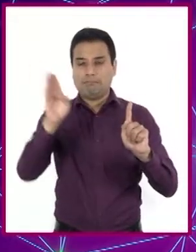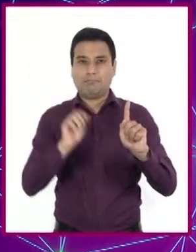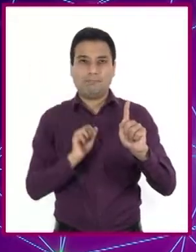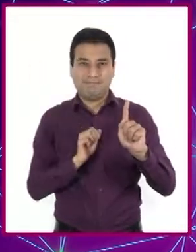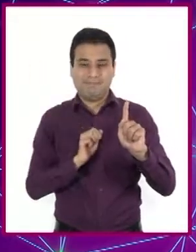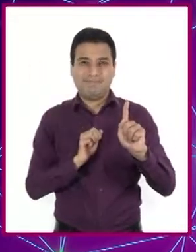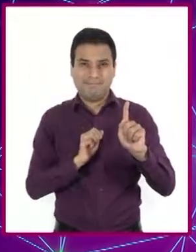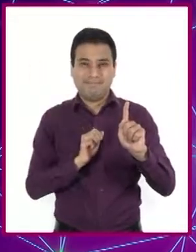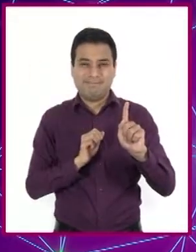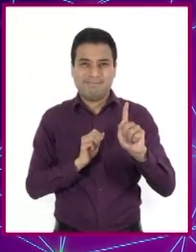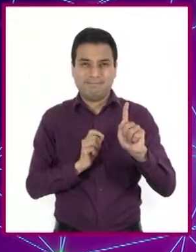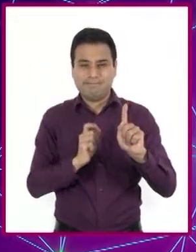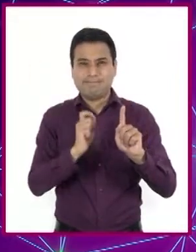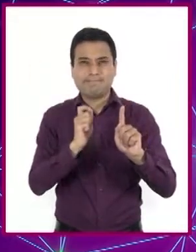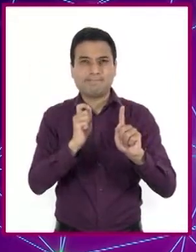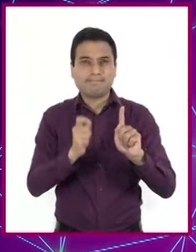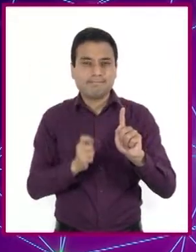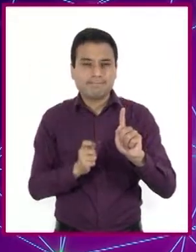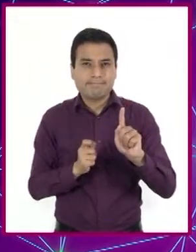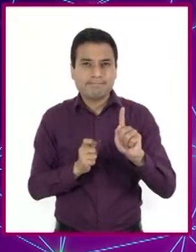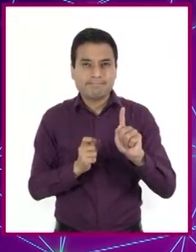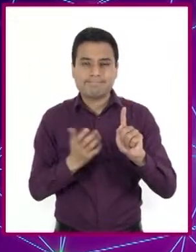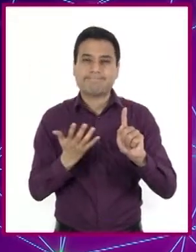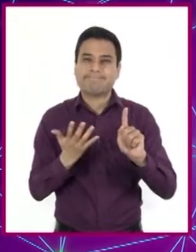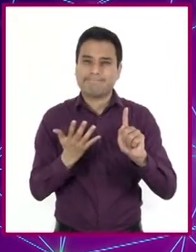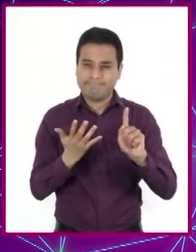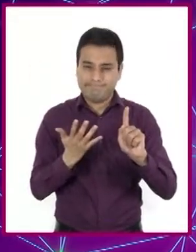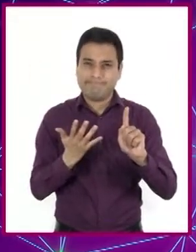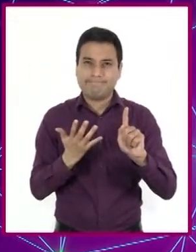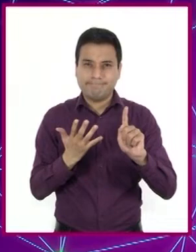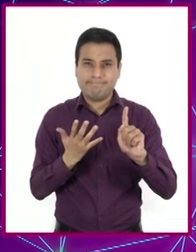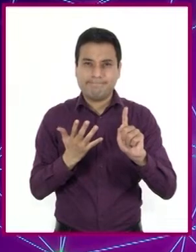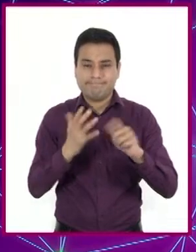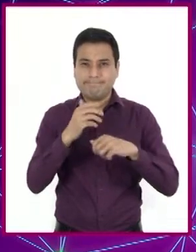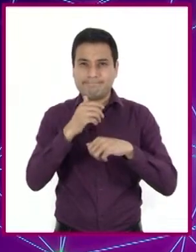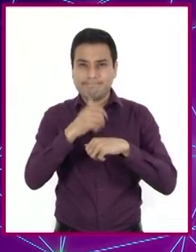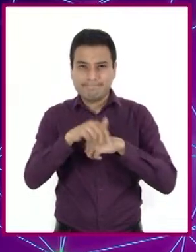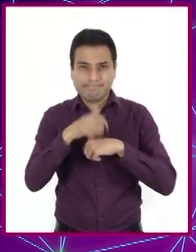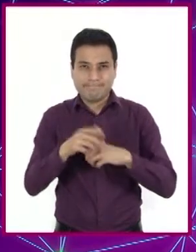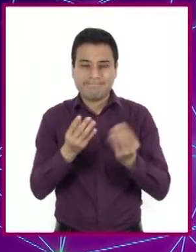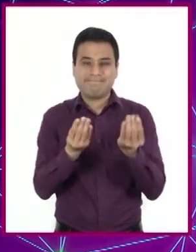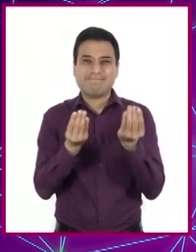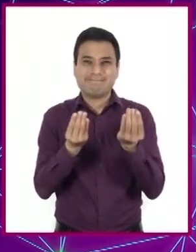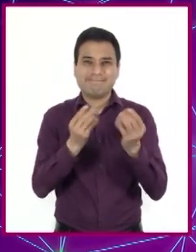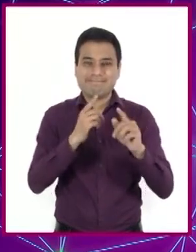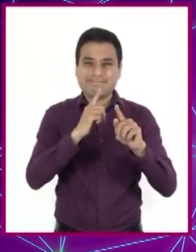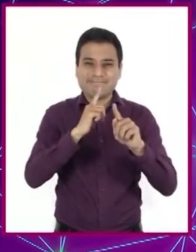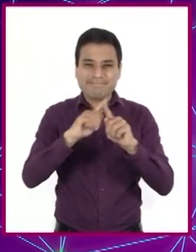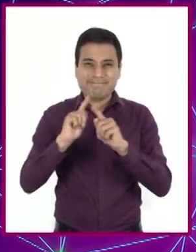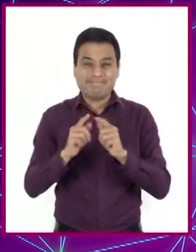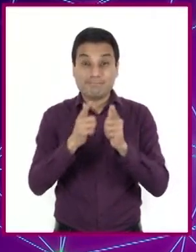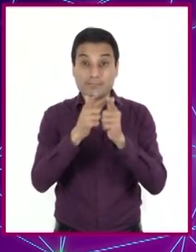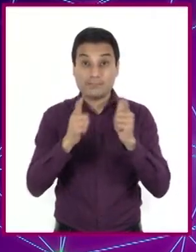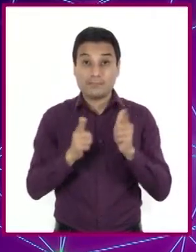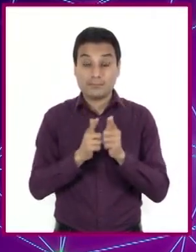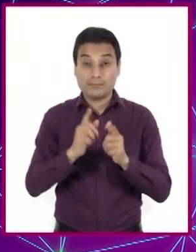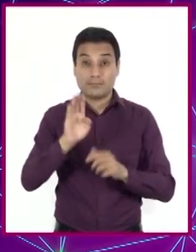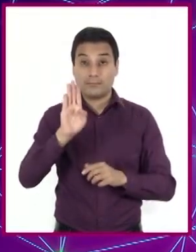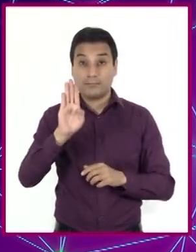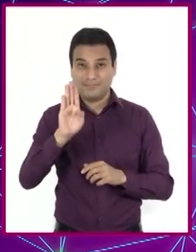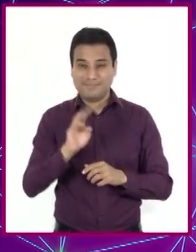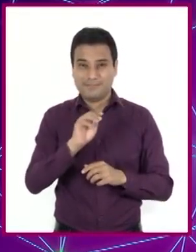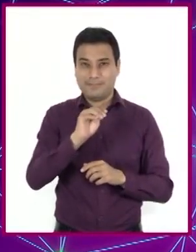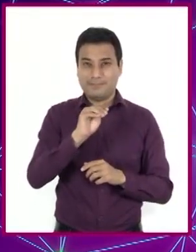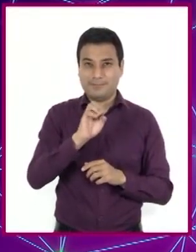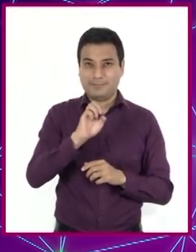datos, lo cual coincide con una amplia dispersión de los mismos. Para el grupo B, el valor de la